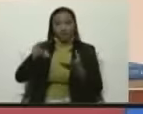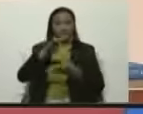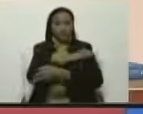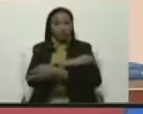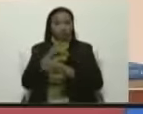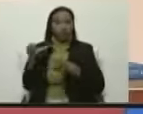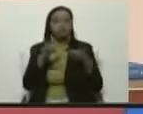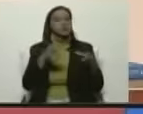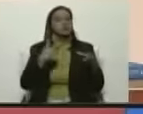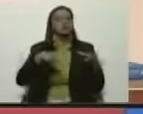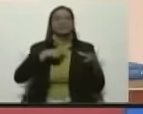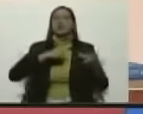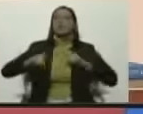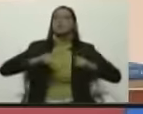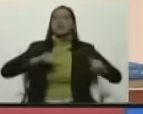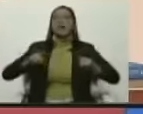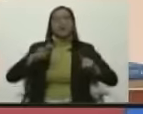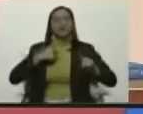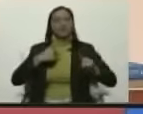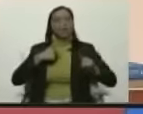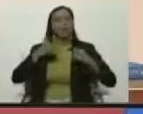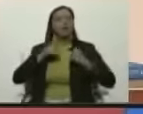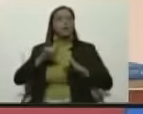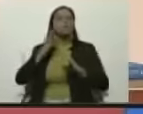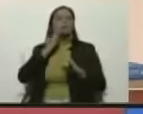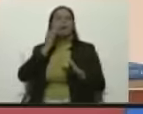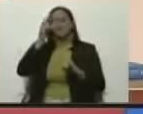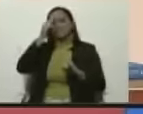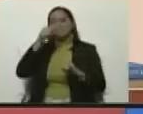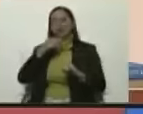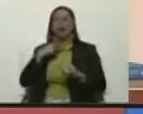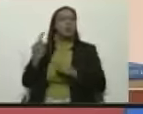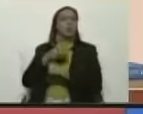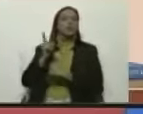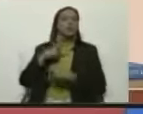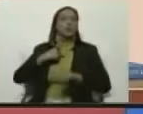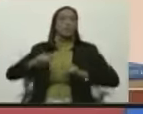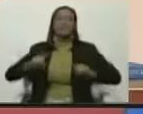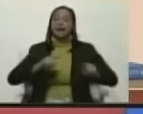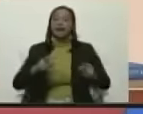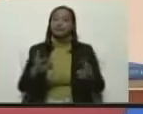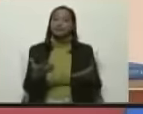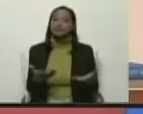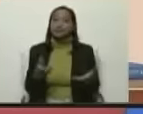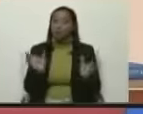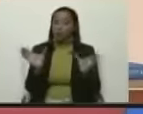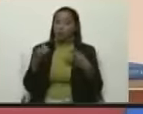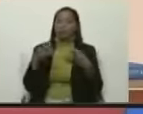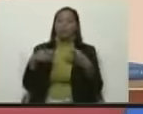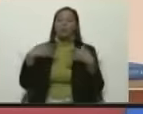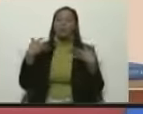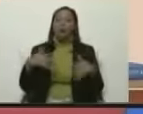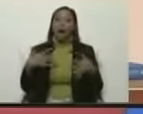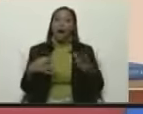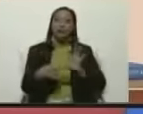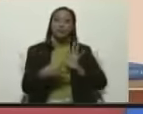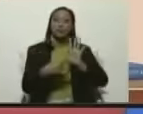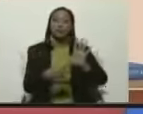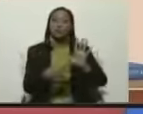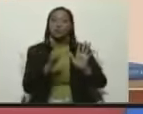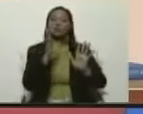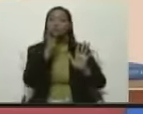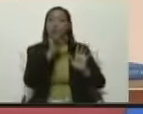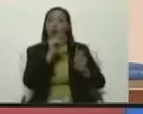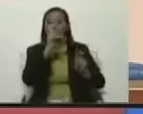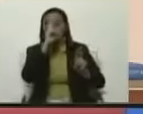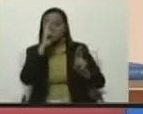papi y mami. Ahora, si esa gente irrespeta a las autoridades de la Universidad